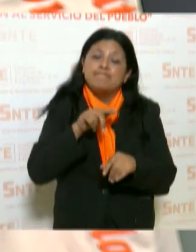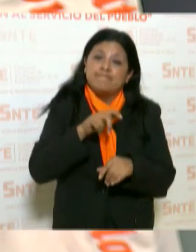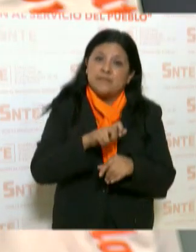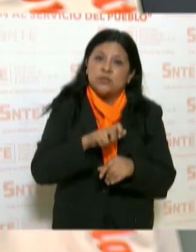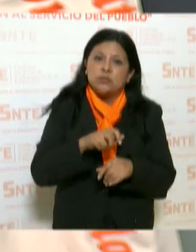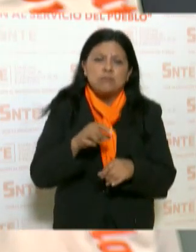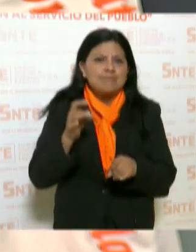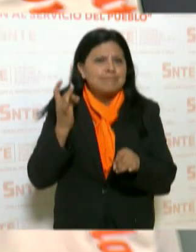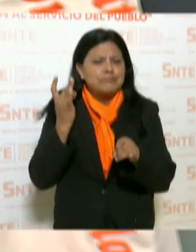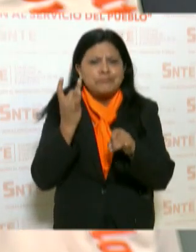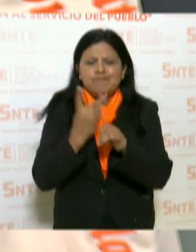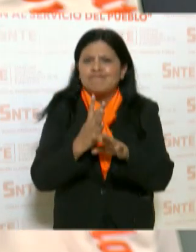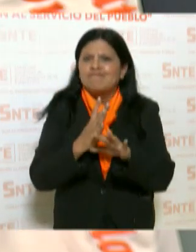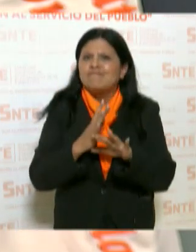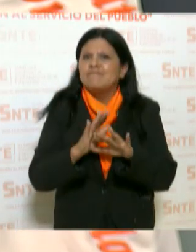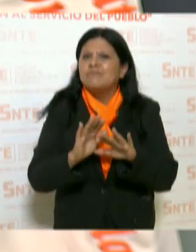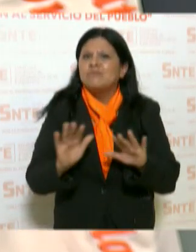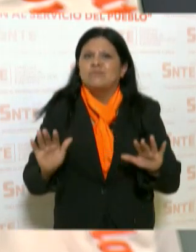único: